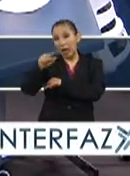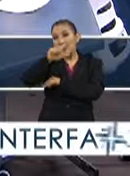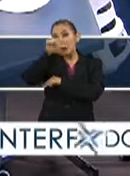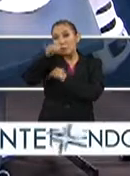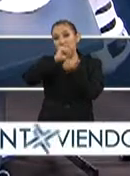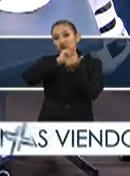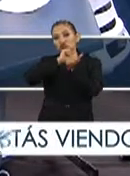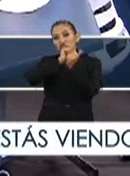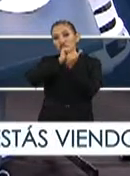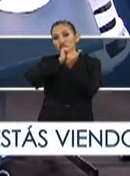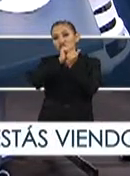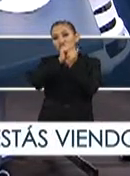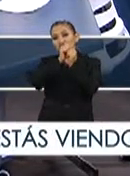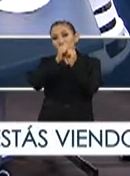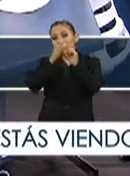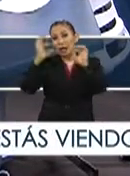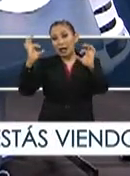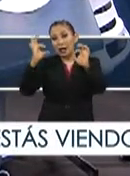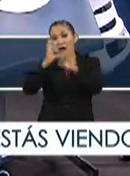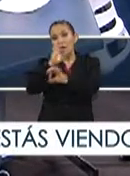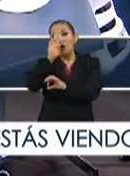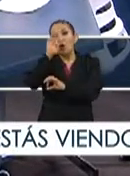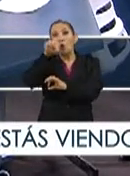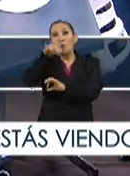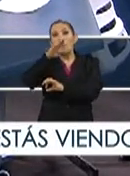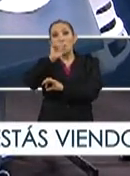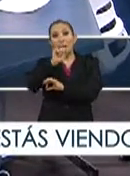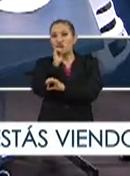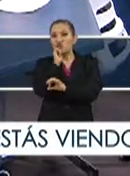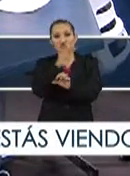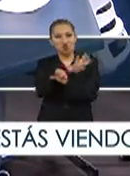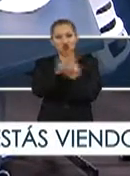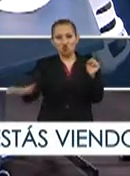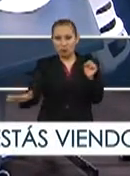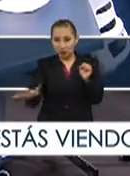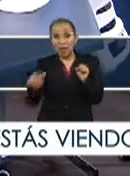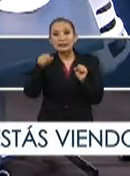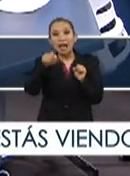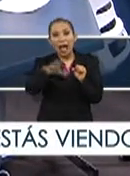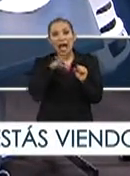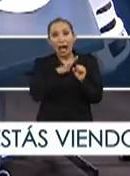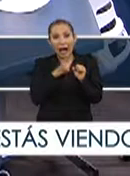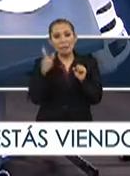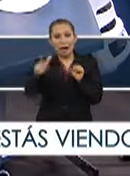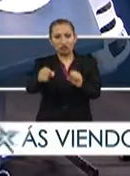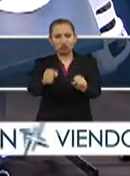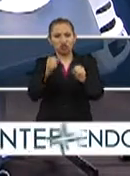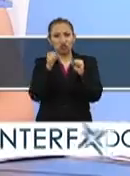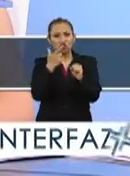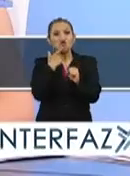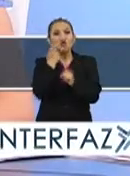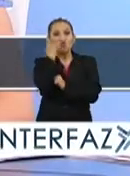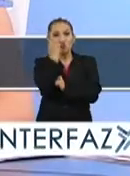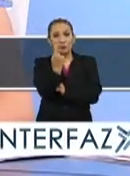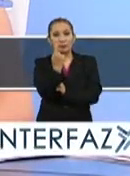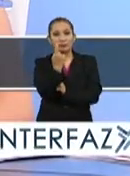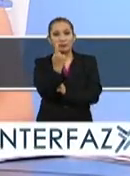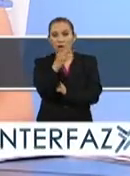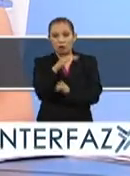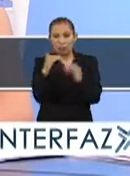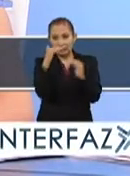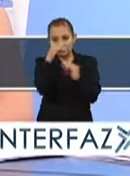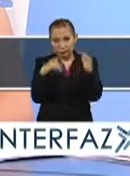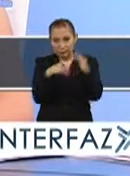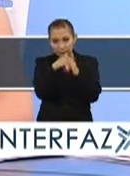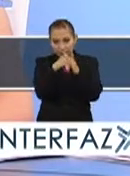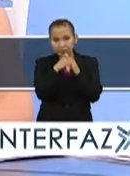pasar ya a la umbra, pero todavía no es total, y ahí ya llega la máxima magnitud, que es de 1. Bueno, no la máxima,